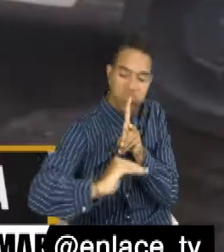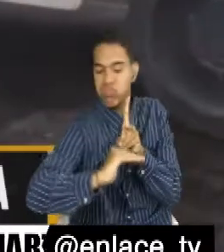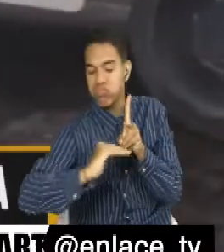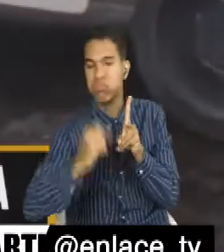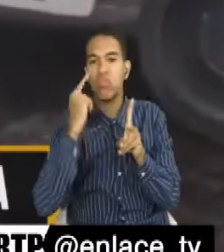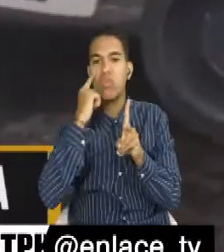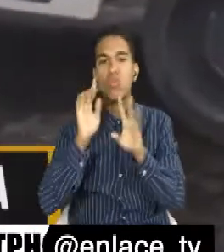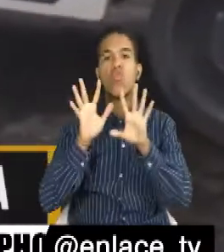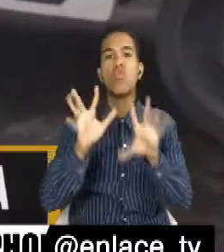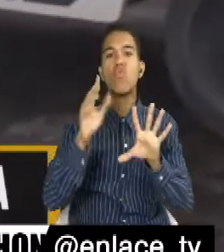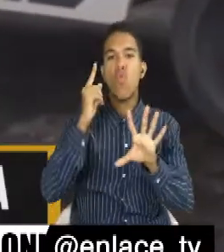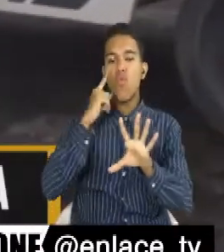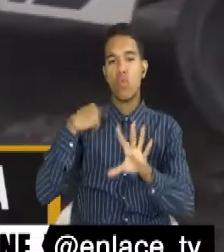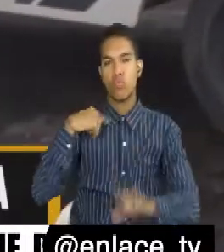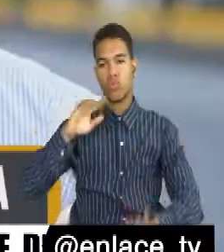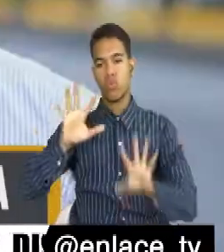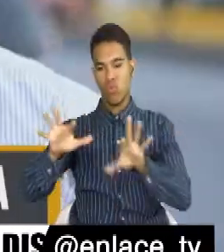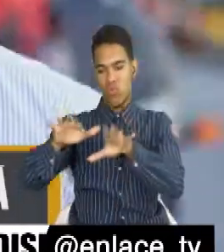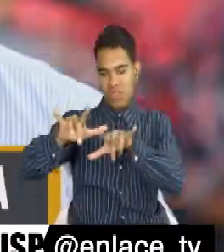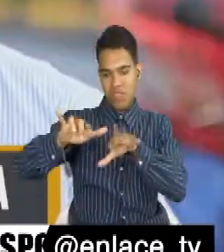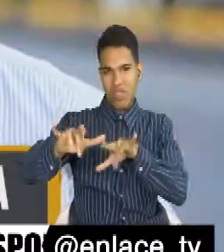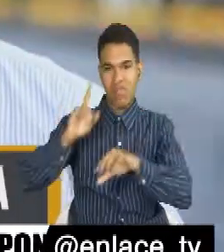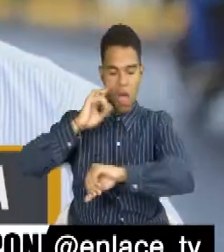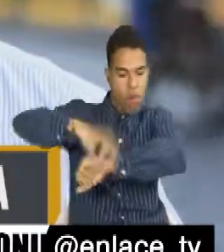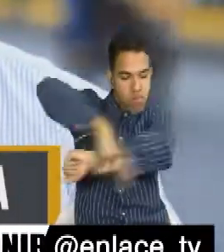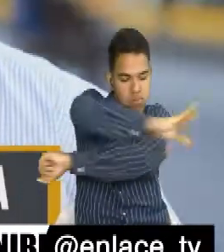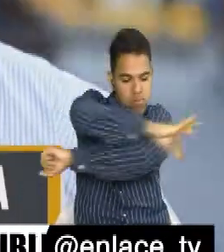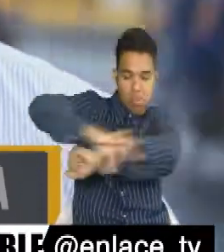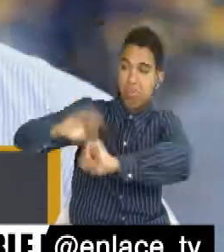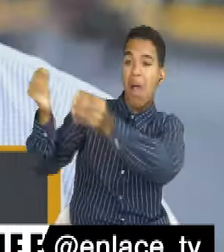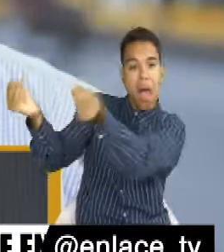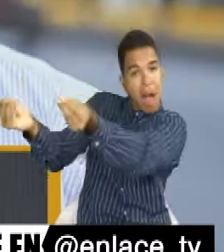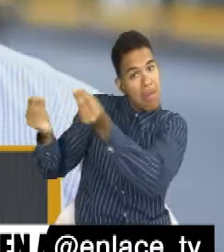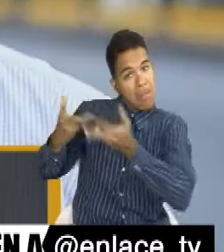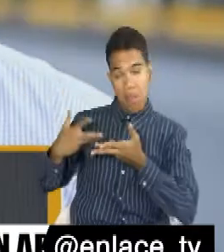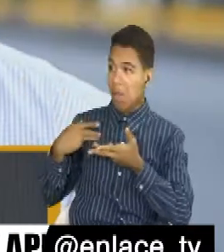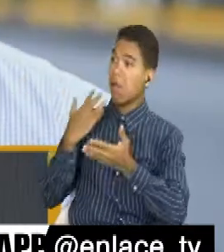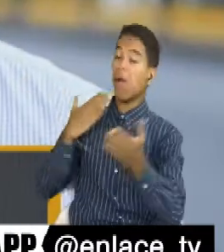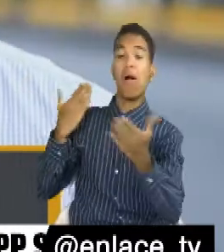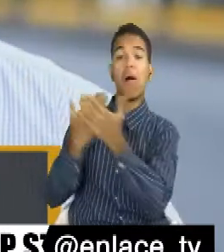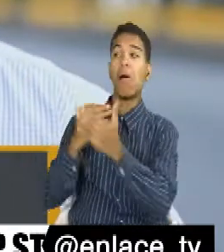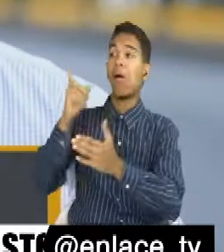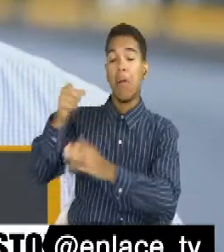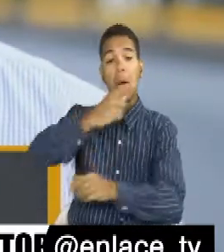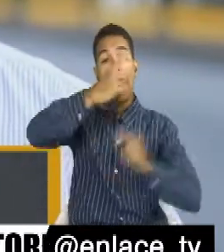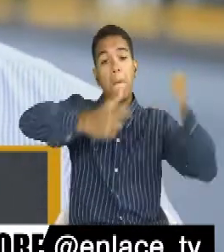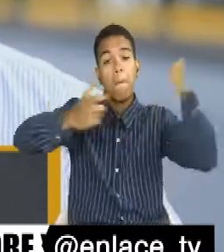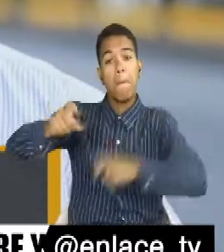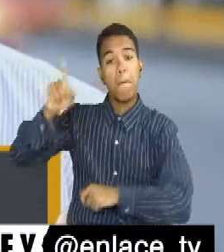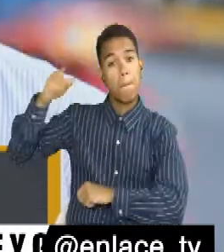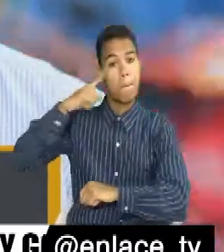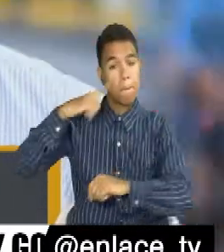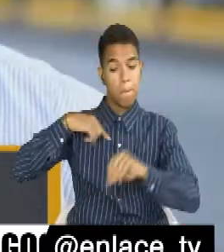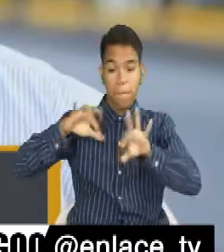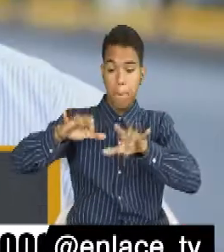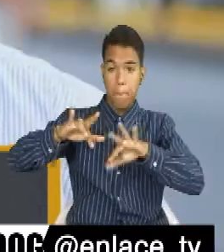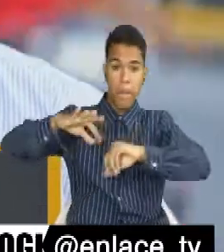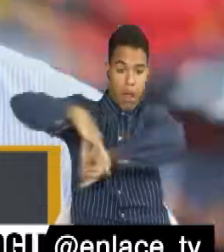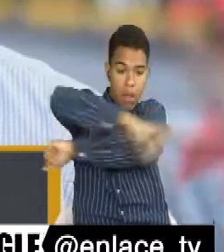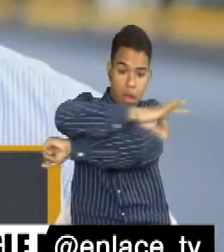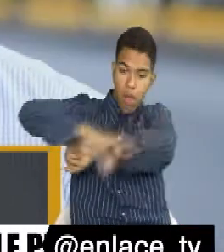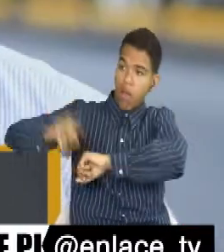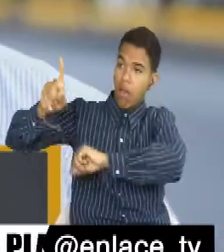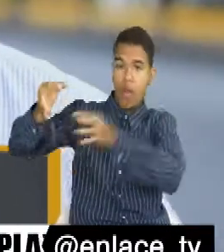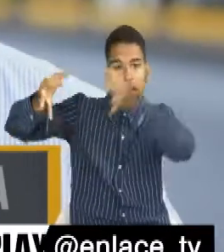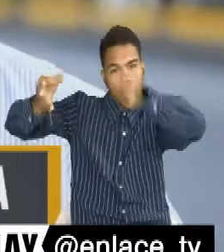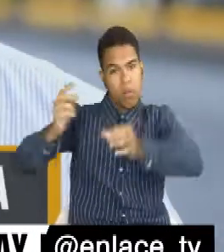del inventario de la Secretaría de Infraestructura. Yo creo recalcar y agradecerle al personal de la Secretaría de Infraestructura, a los empleados oficiales, eso